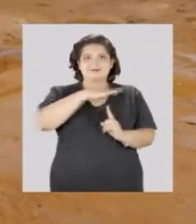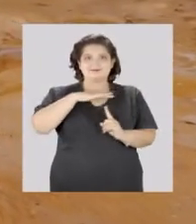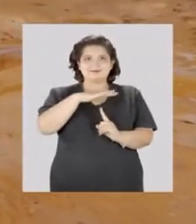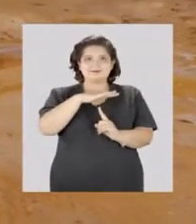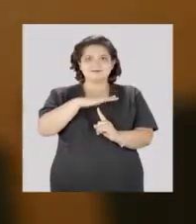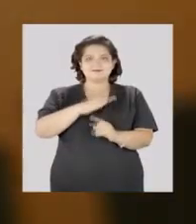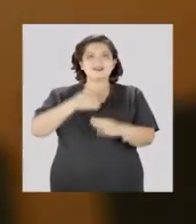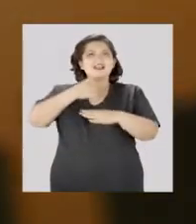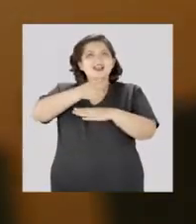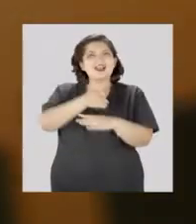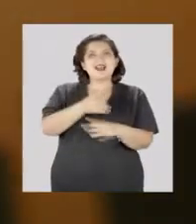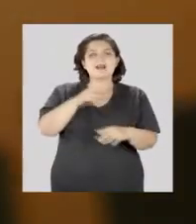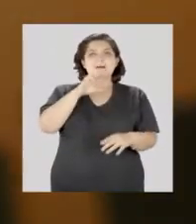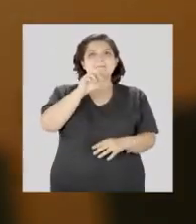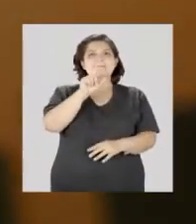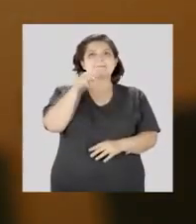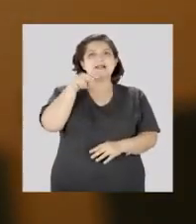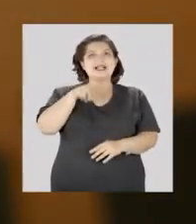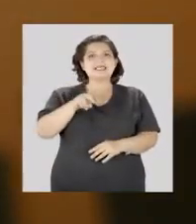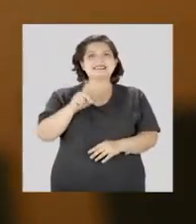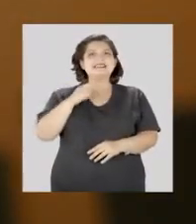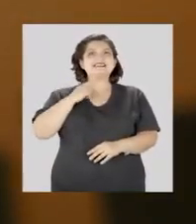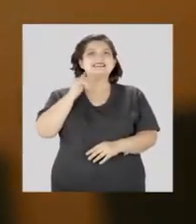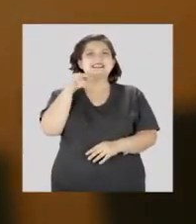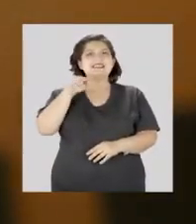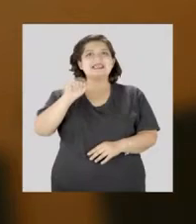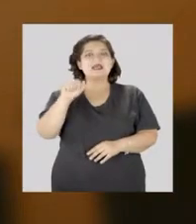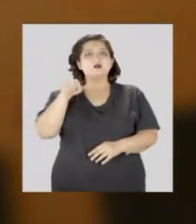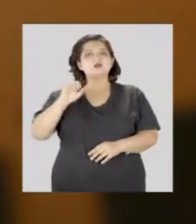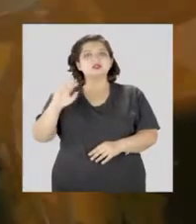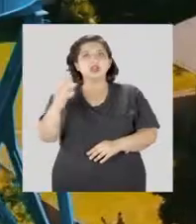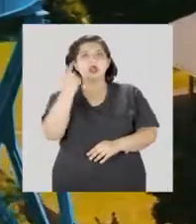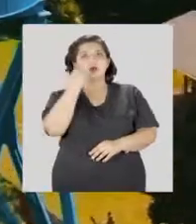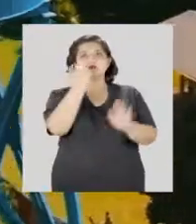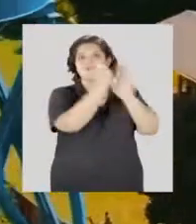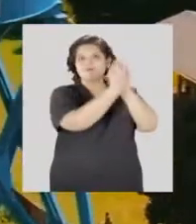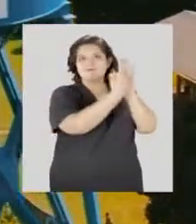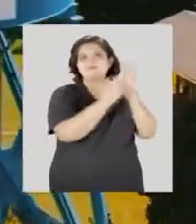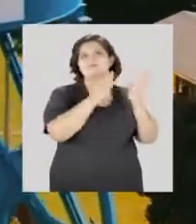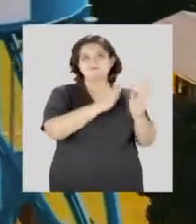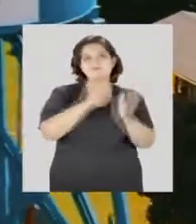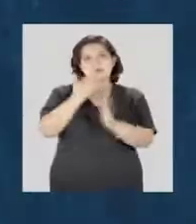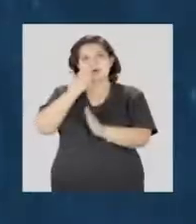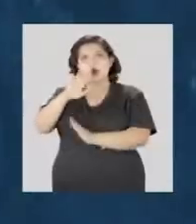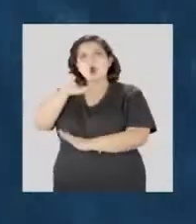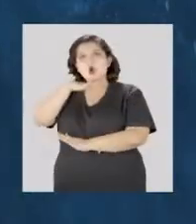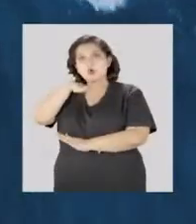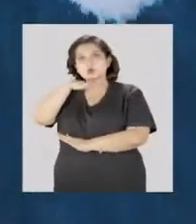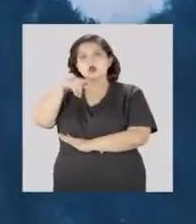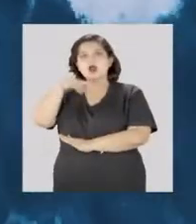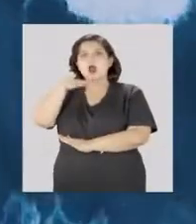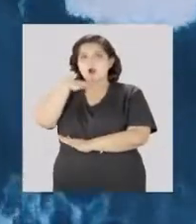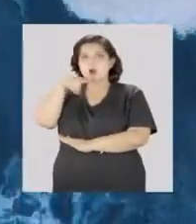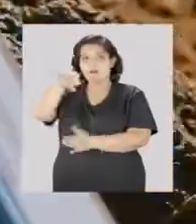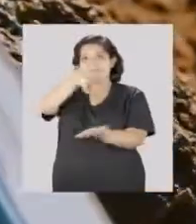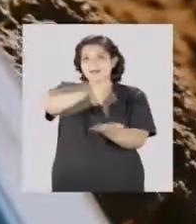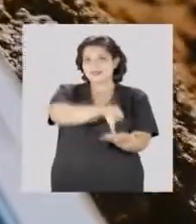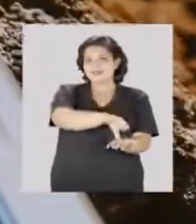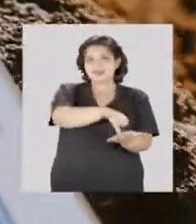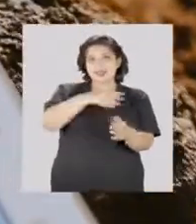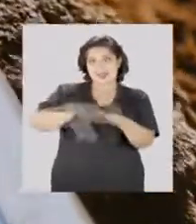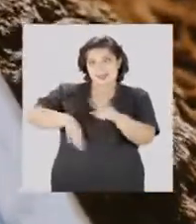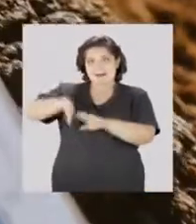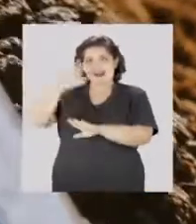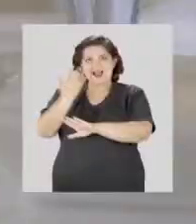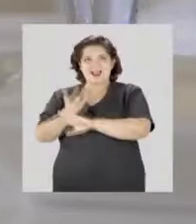esta realidad. Ingresa a plansequía.cl y conoce las medidas para mejorar la eficiencia de agua en el